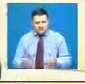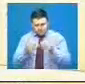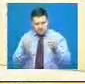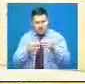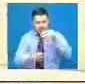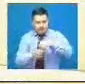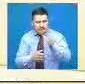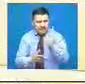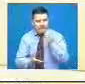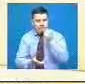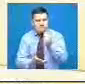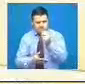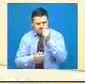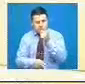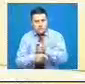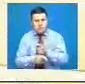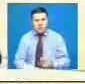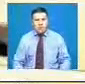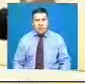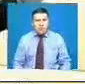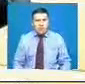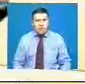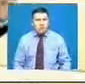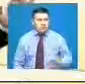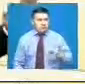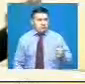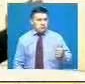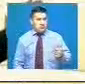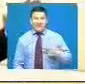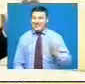cuenta corriente de una forma apreciable. ¿Satisfechos? No.